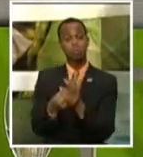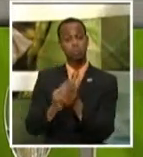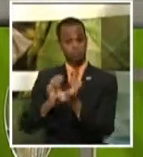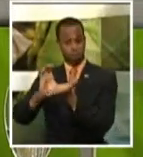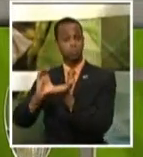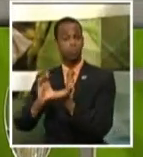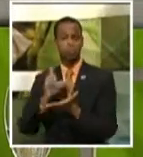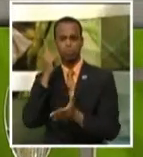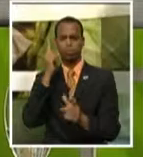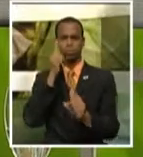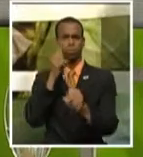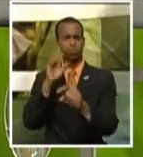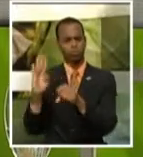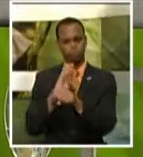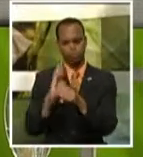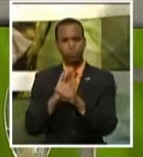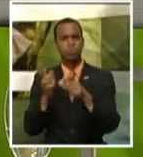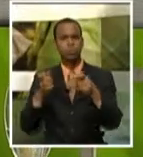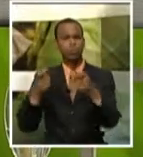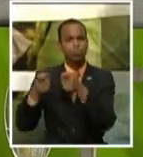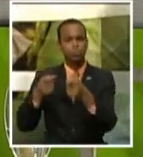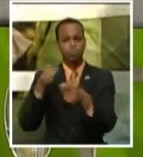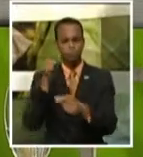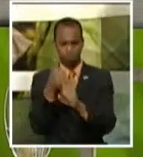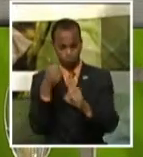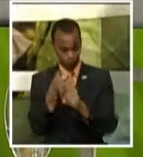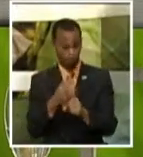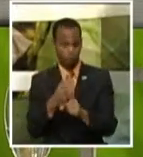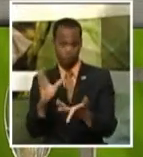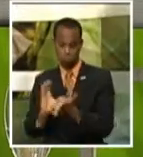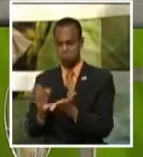a emprender un negocio propio